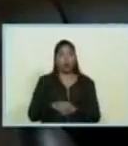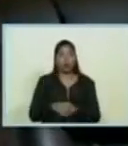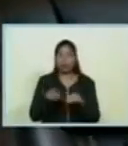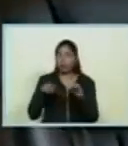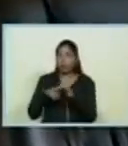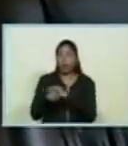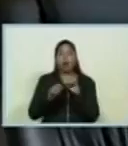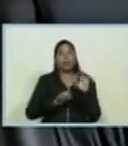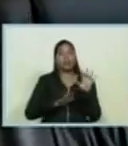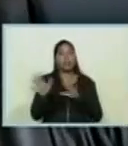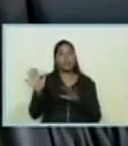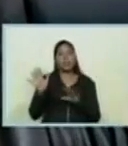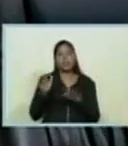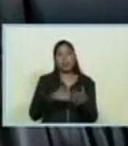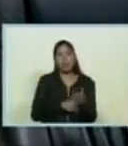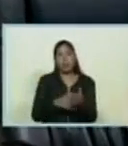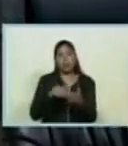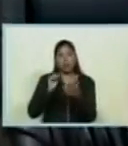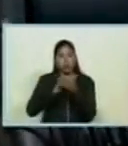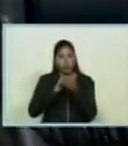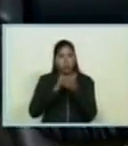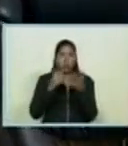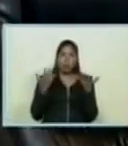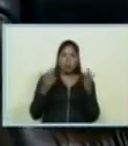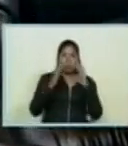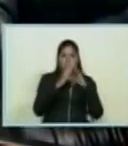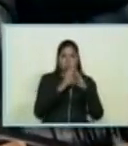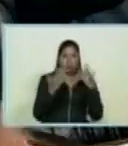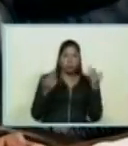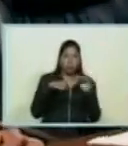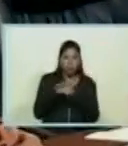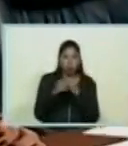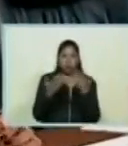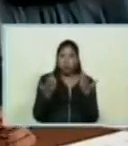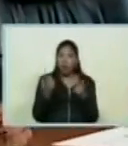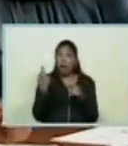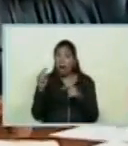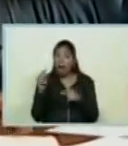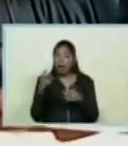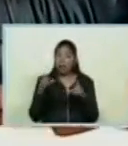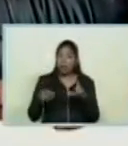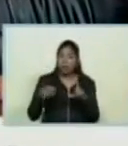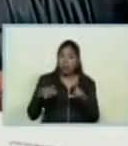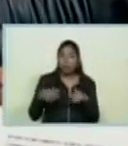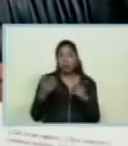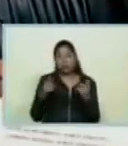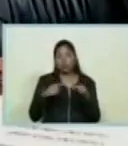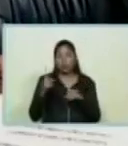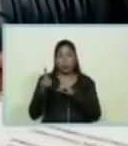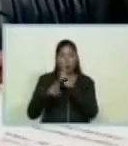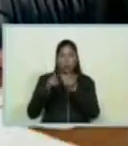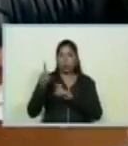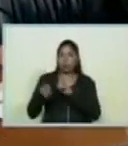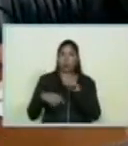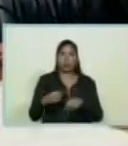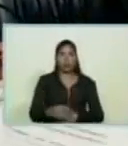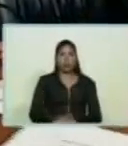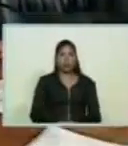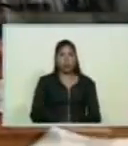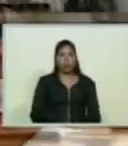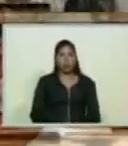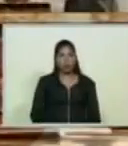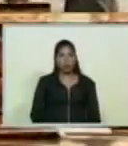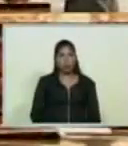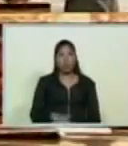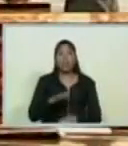personas visitados en el hogar, más de 4.360.000 hogares. Y se han identificado